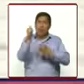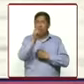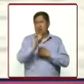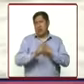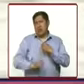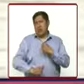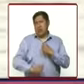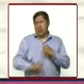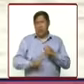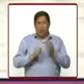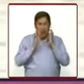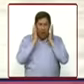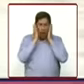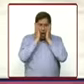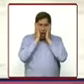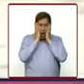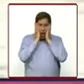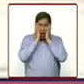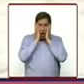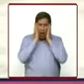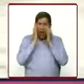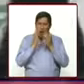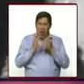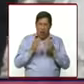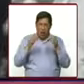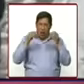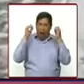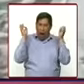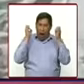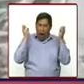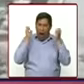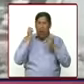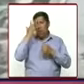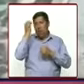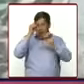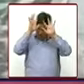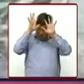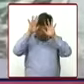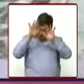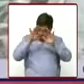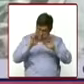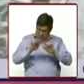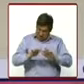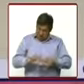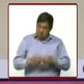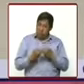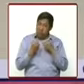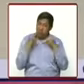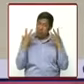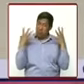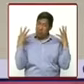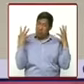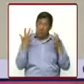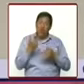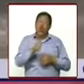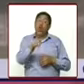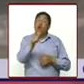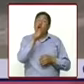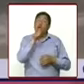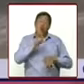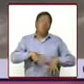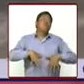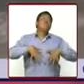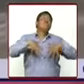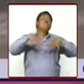Las autoridades catalogaron esta situación como alarmante debido a las lluvias tipo temporal que provocaron serias inundaciones en